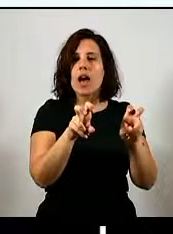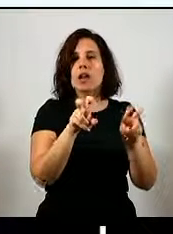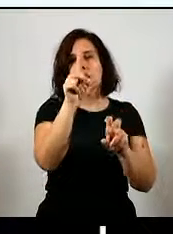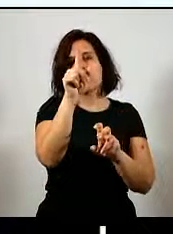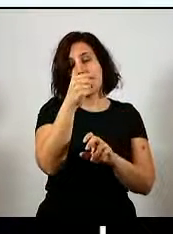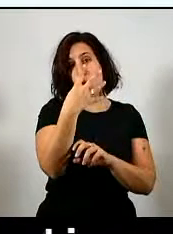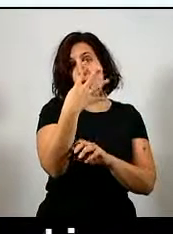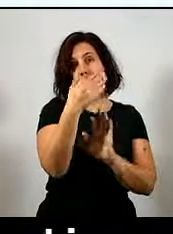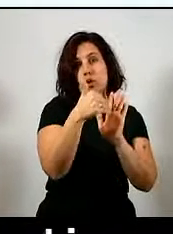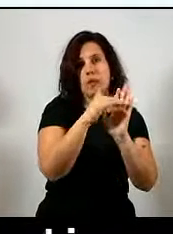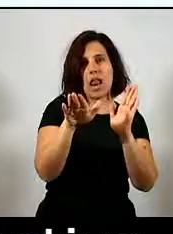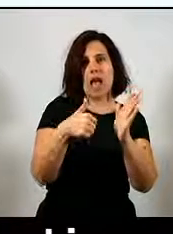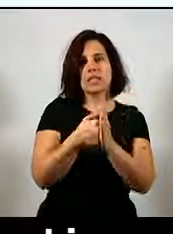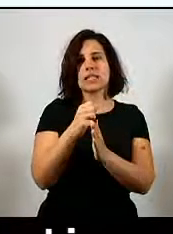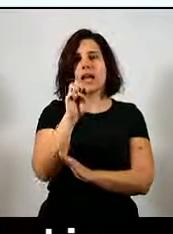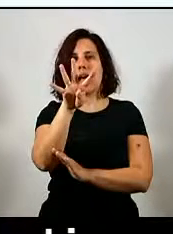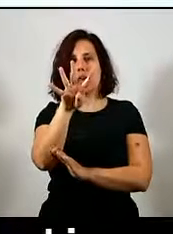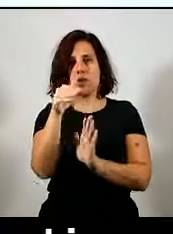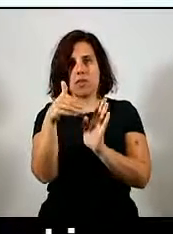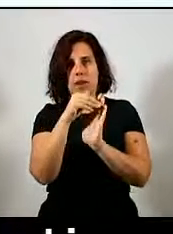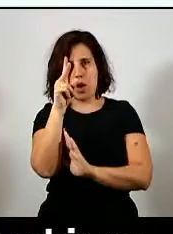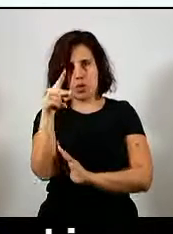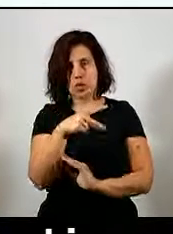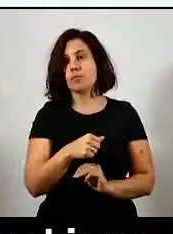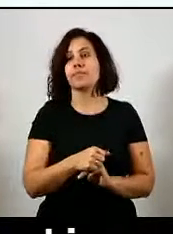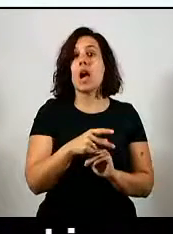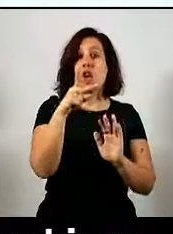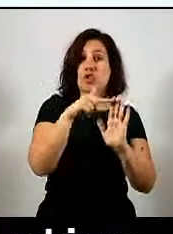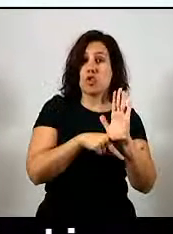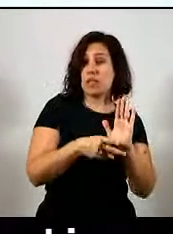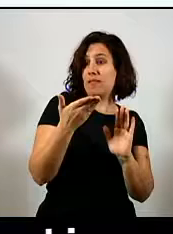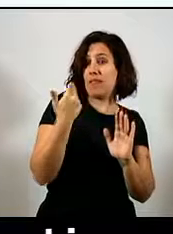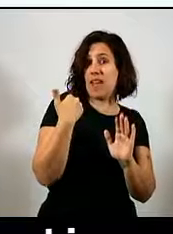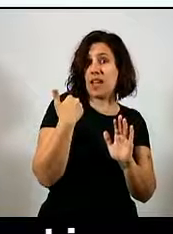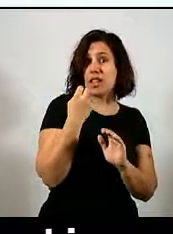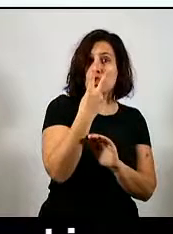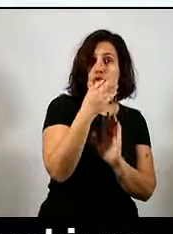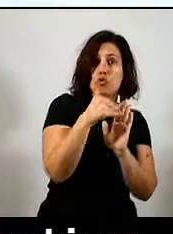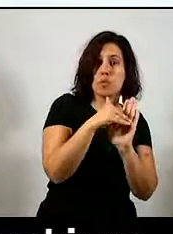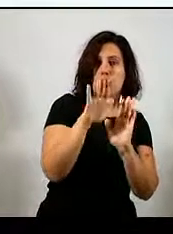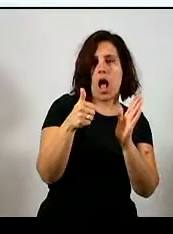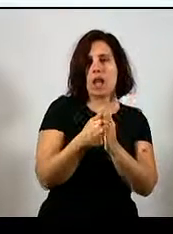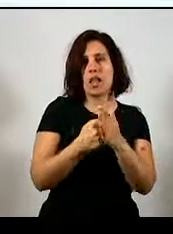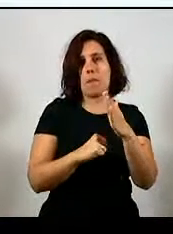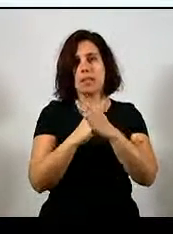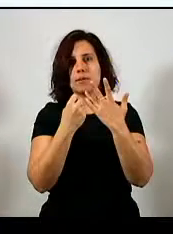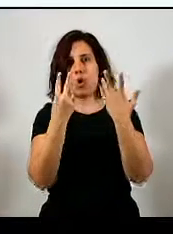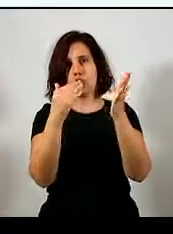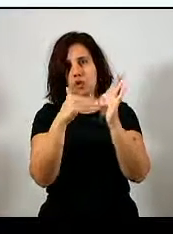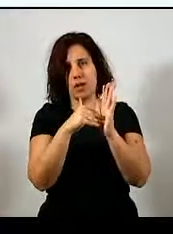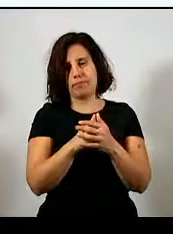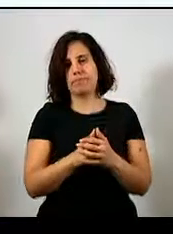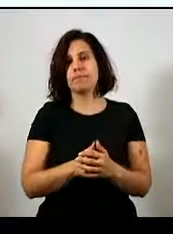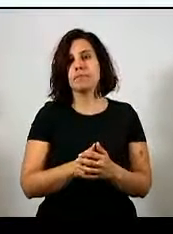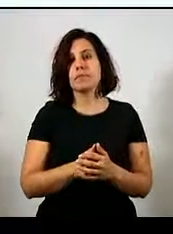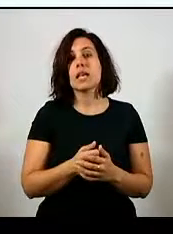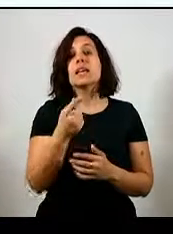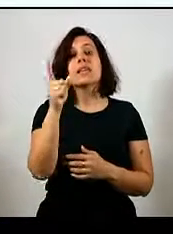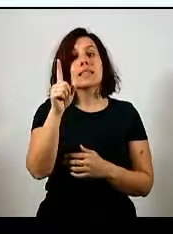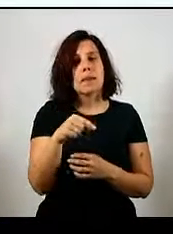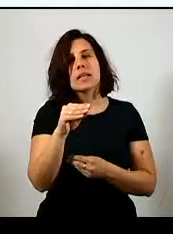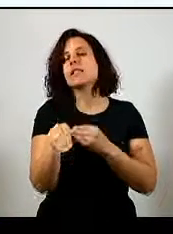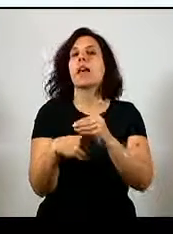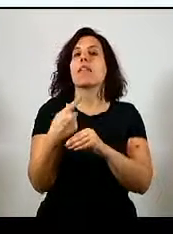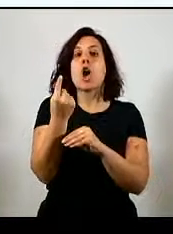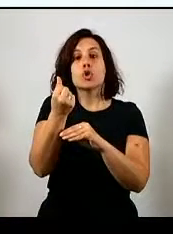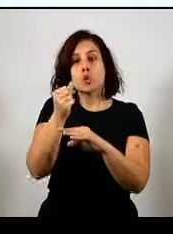4.000 hasta 14.000 euros, cuando en la normativa anterior iba de 2.000 a 8.000. Y se van a subvencionar más